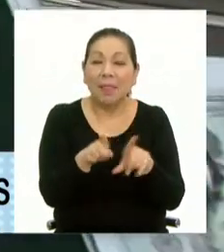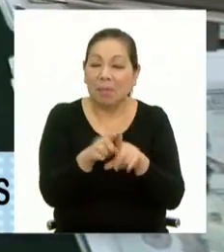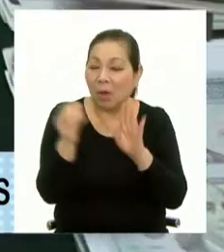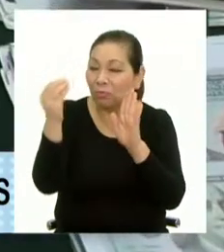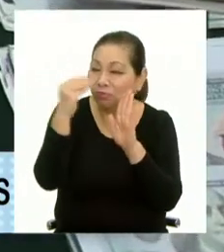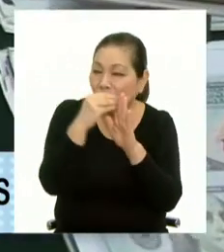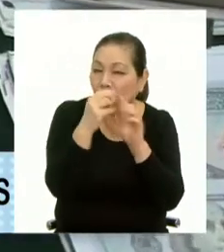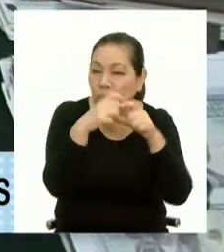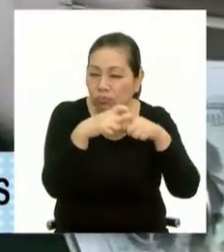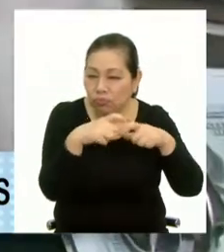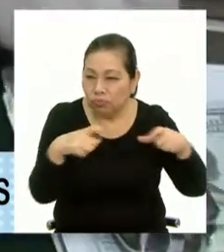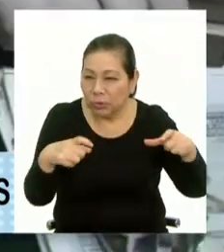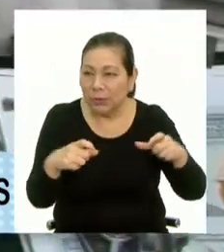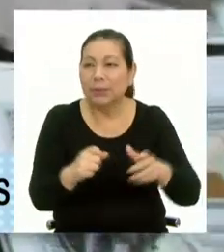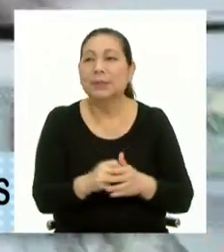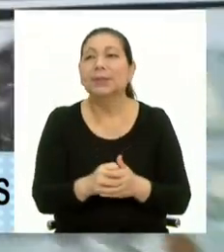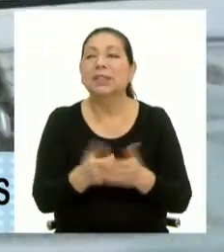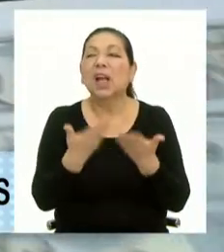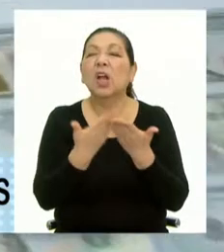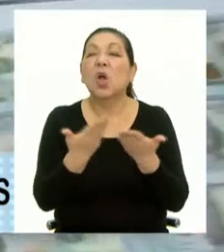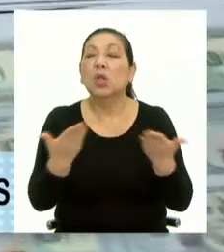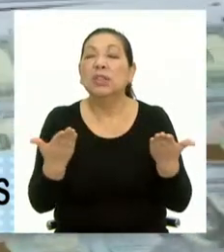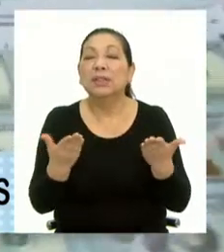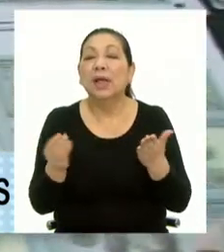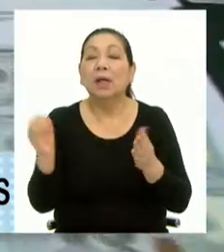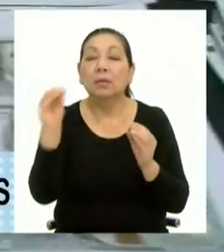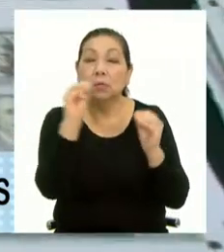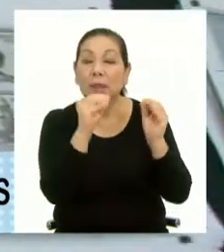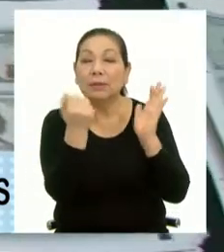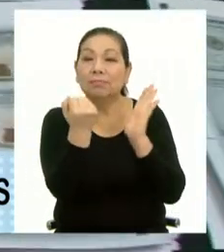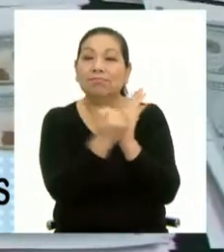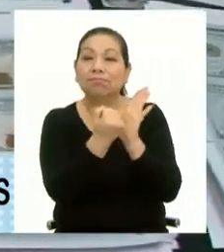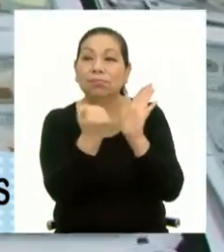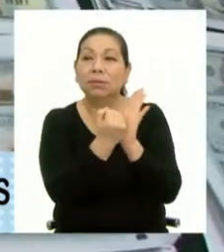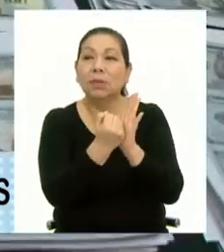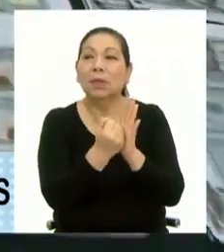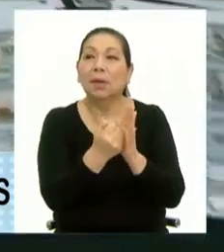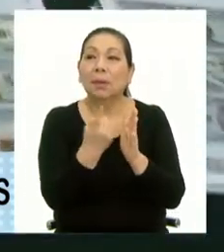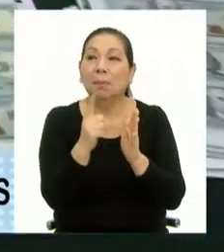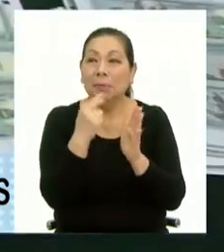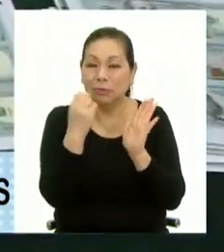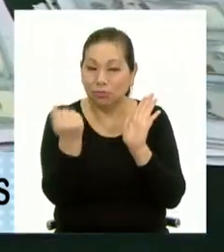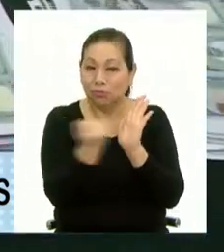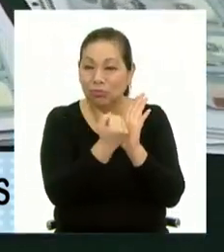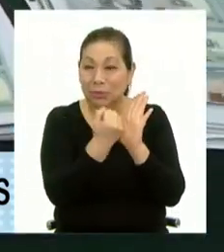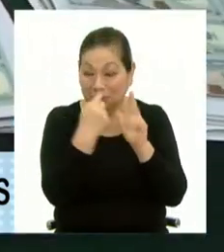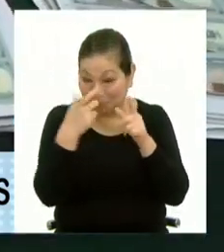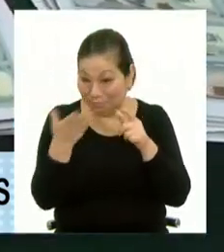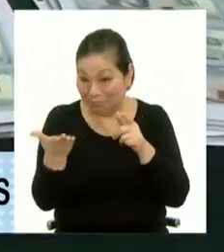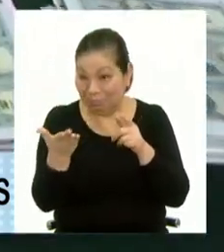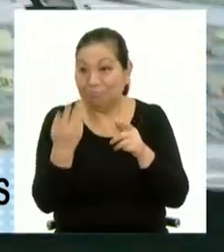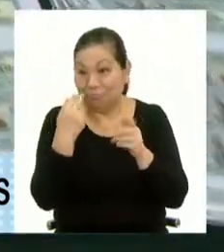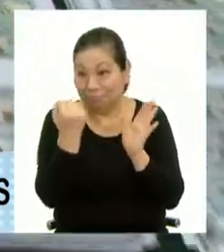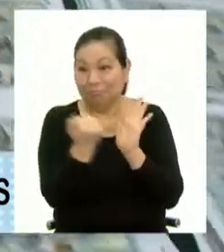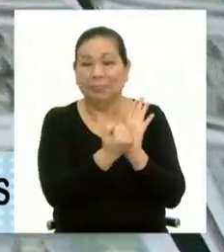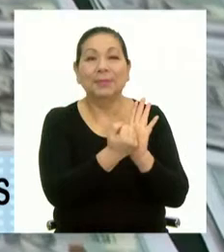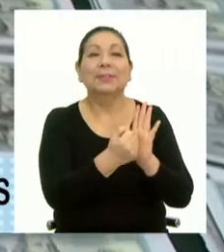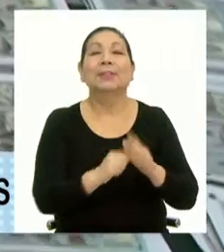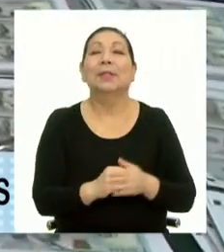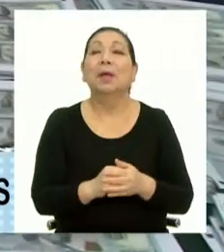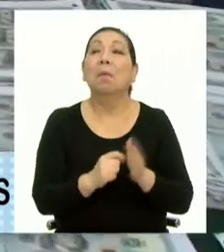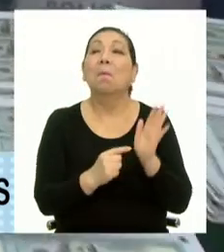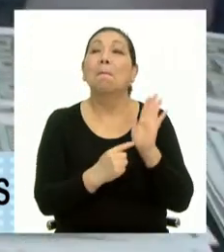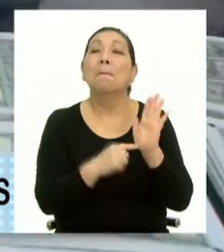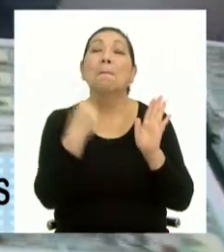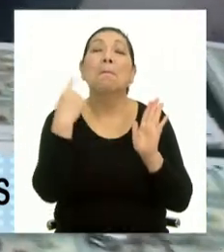insertan. Y estos son los sellos que ellos utilizan, como pueden ustedes observar, acá puede decir, con